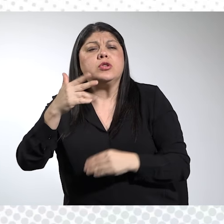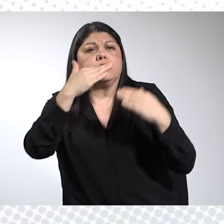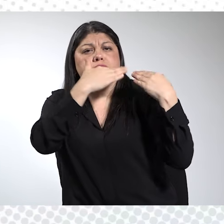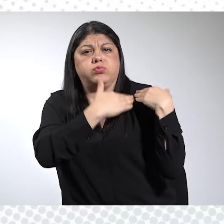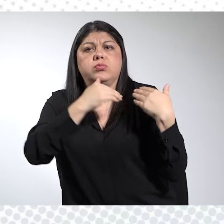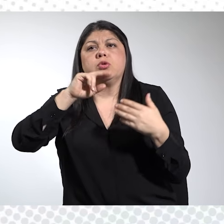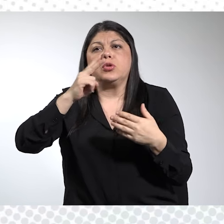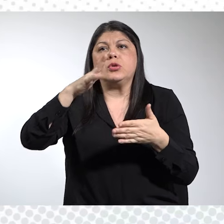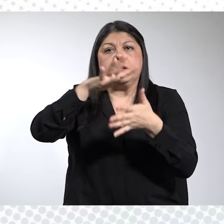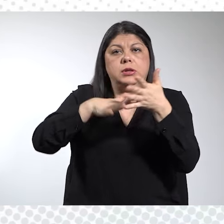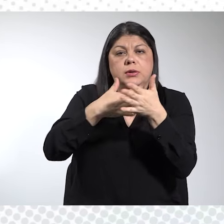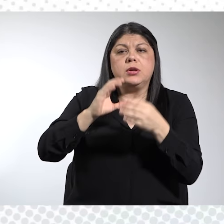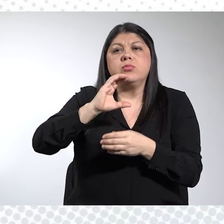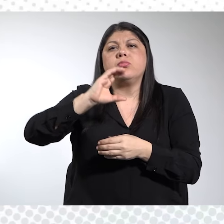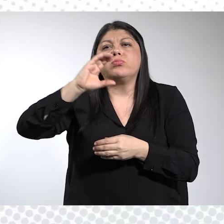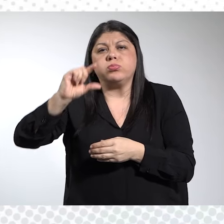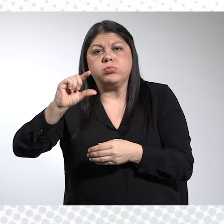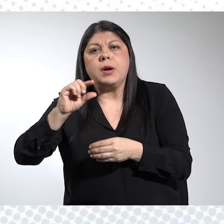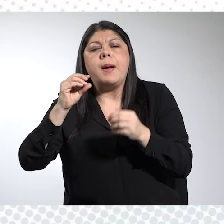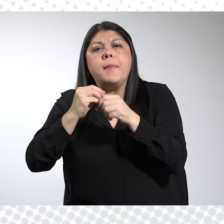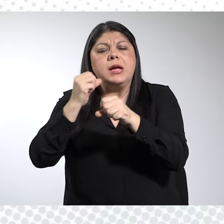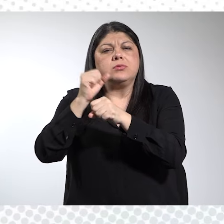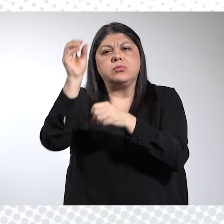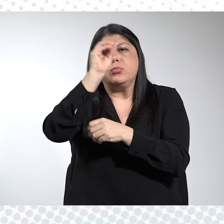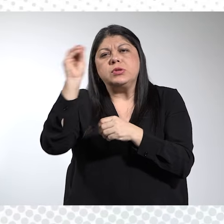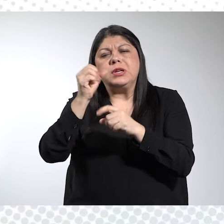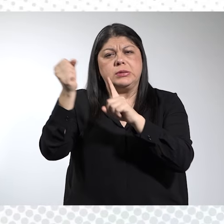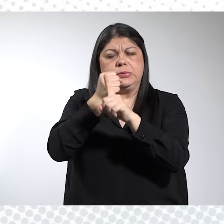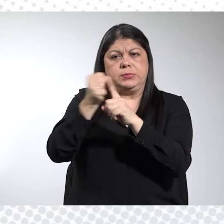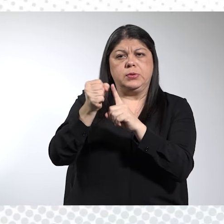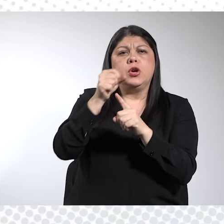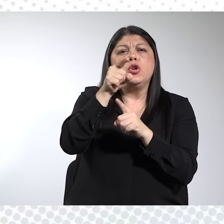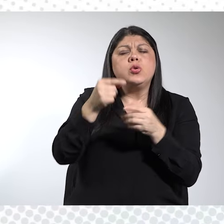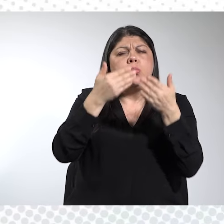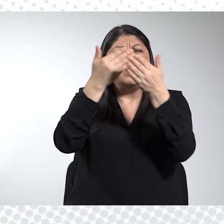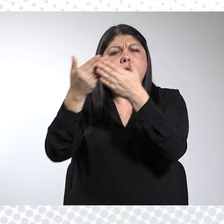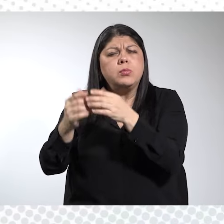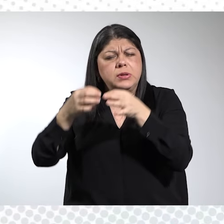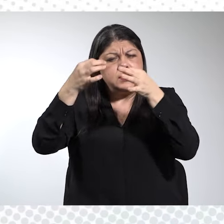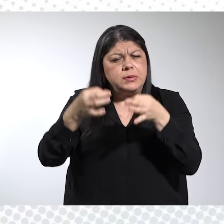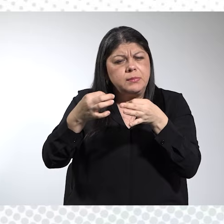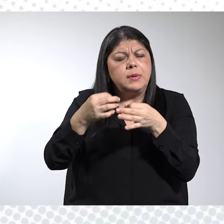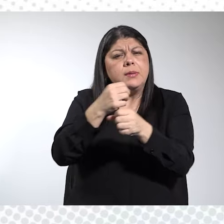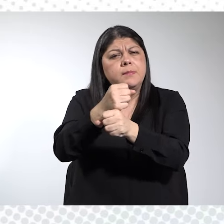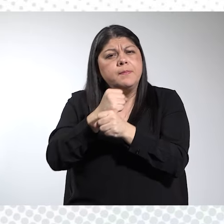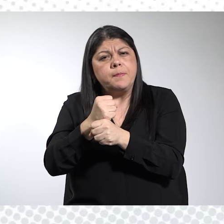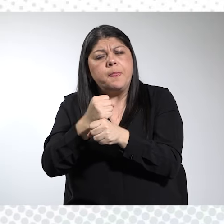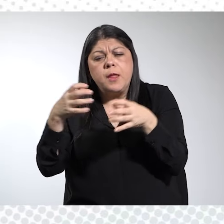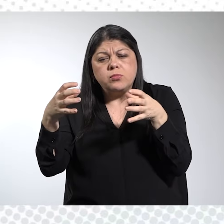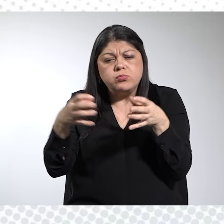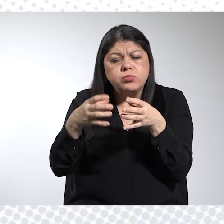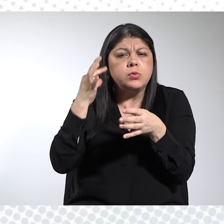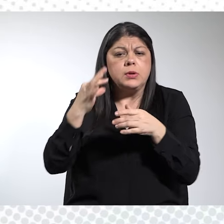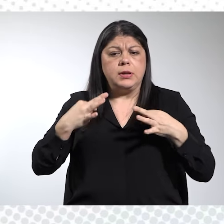y triples jornadas de trabajo, con salarios más bajos y mayores tasas de violencia. ¿Cuál es su propuesta concreta y viable para garantizar